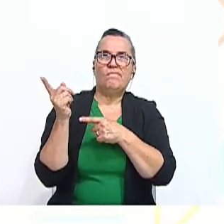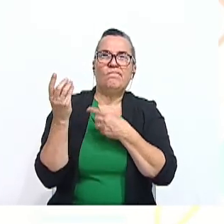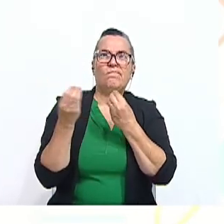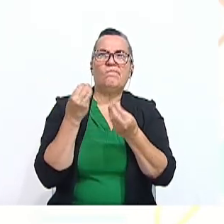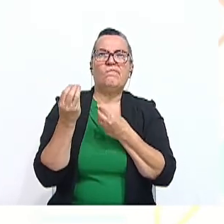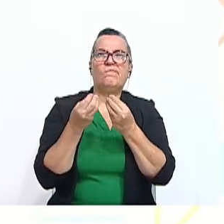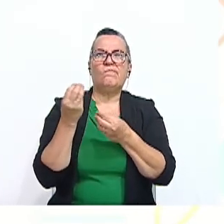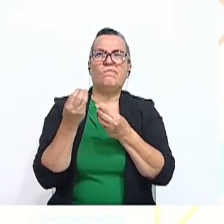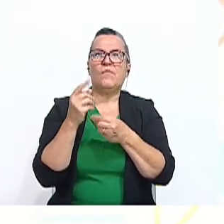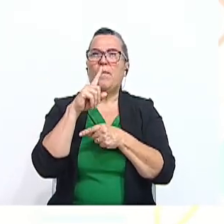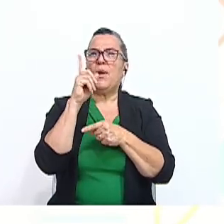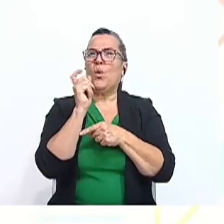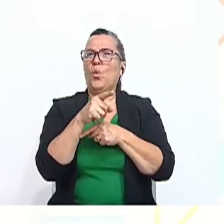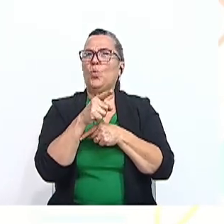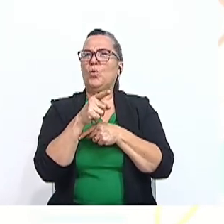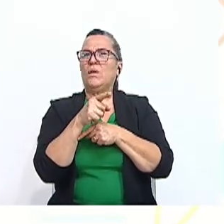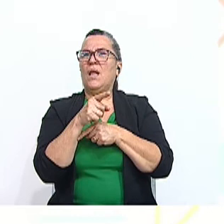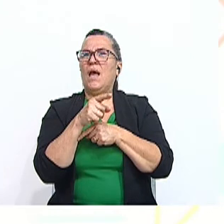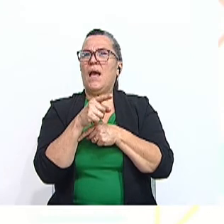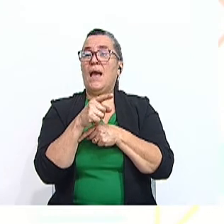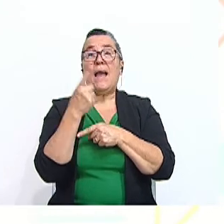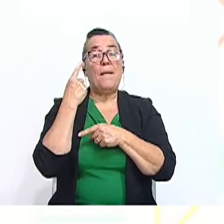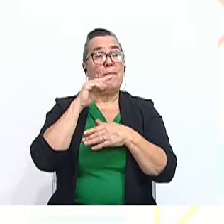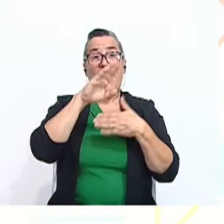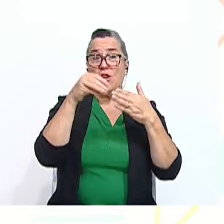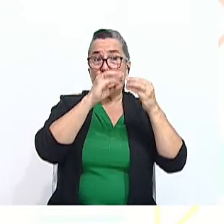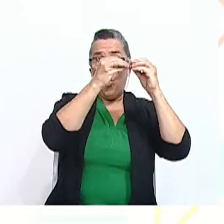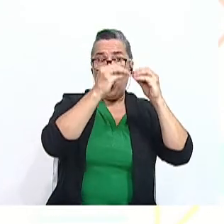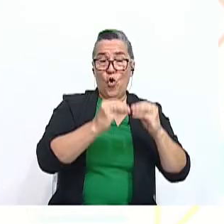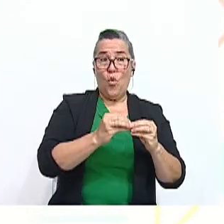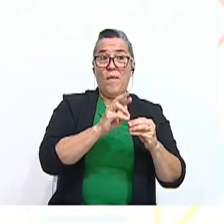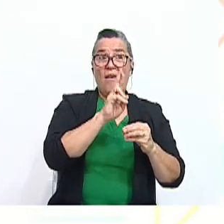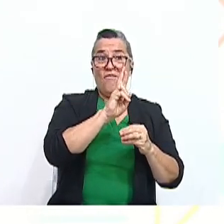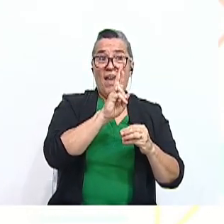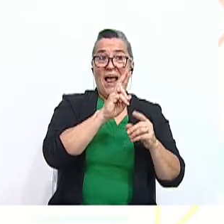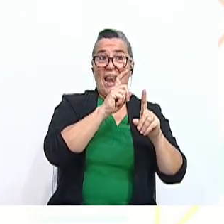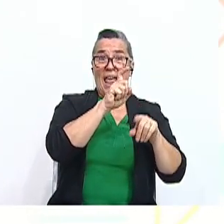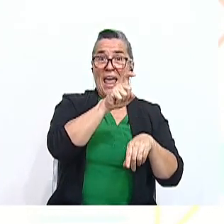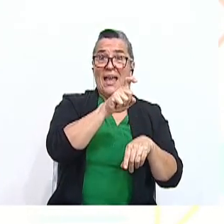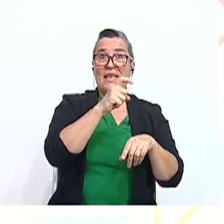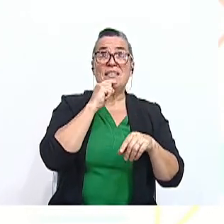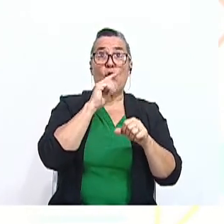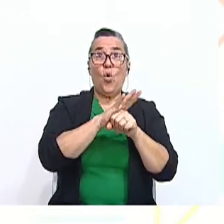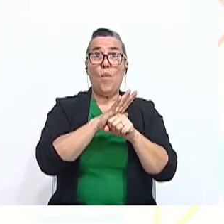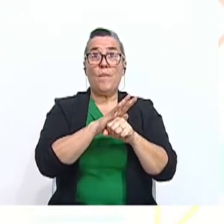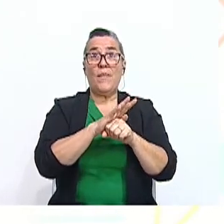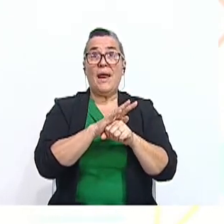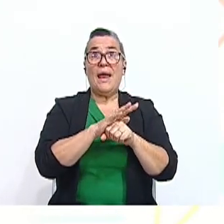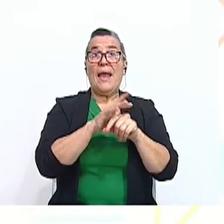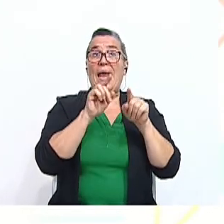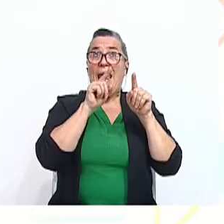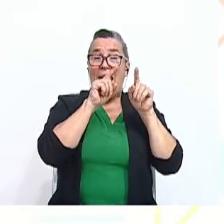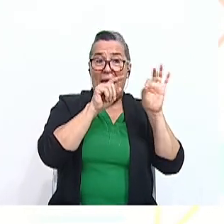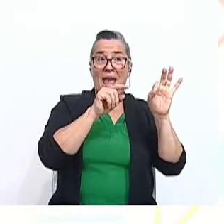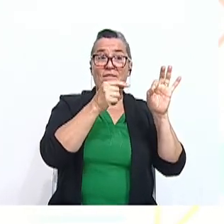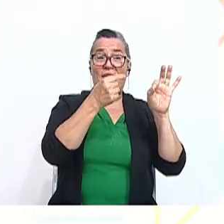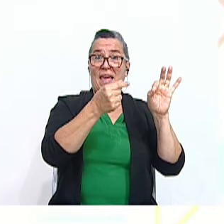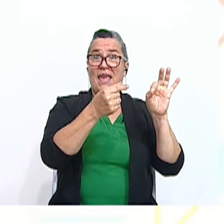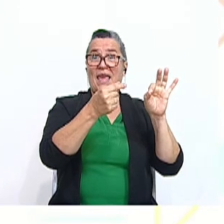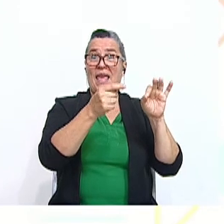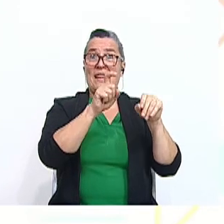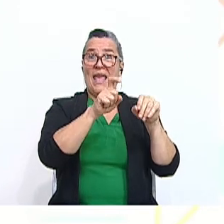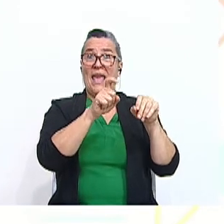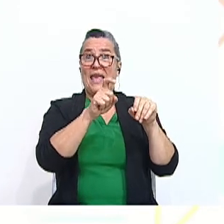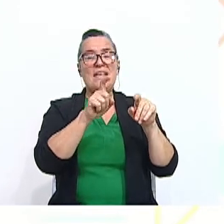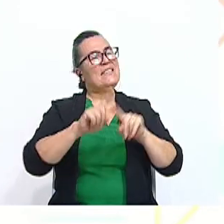concluir a nuestra pregunta? Que para todo número real x se cumple que la composición de f y g de